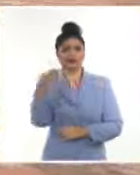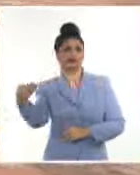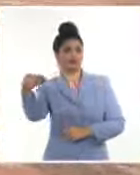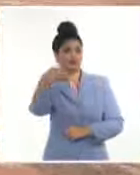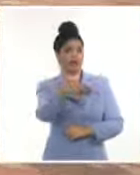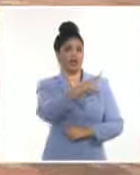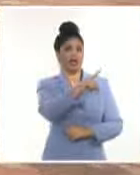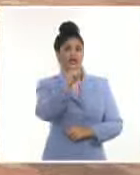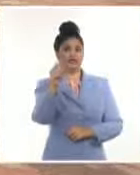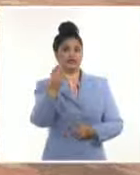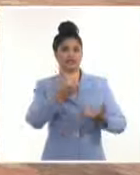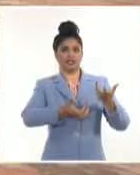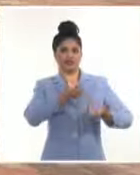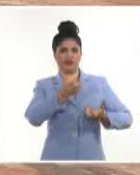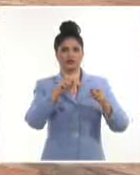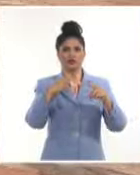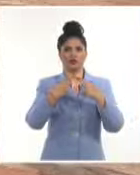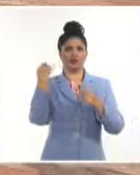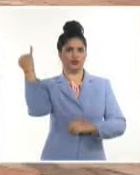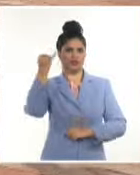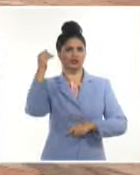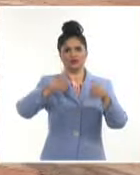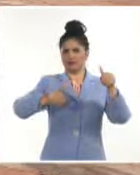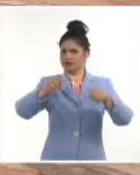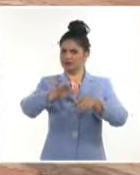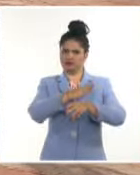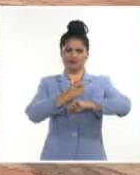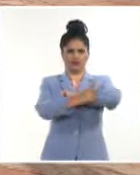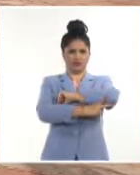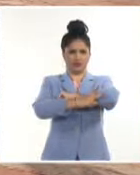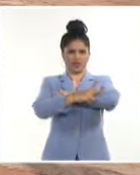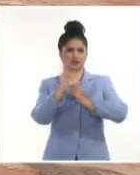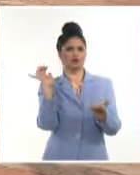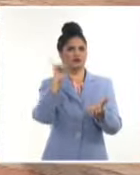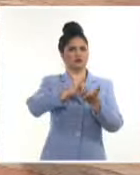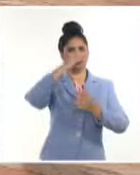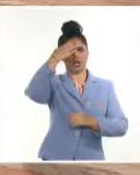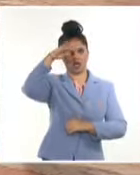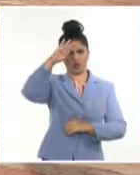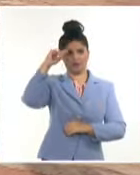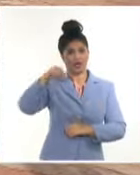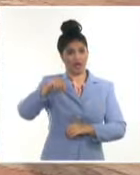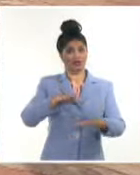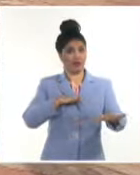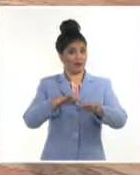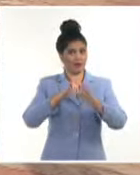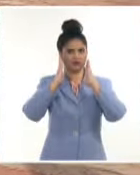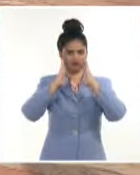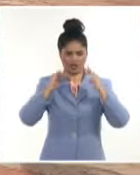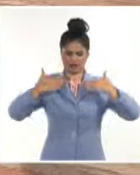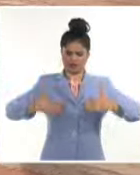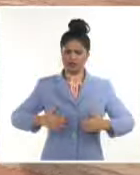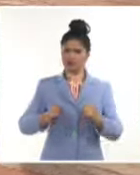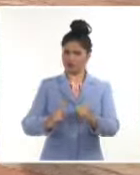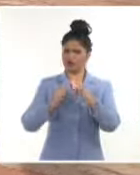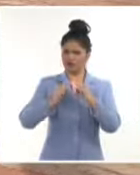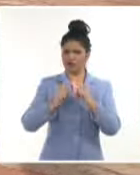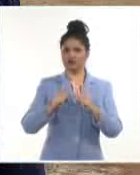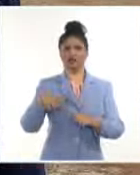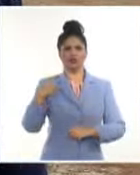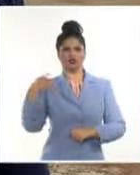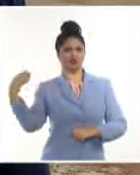torneo internacional que viene en varios países. Estamos ahora enfocados en una preparación física y también en el gimnasio. En